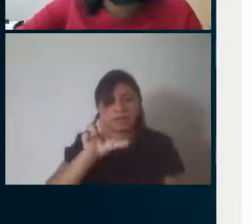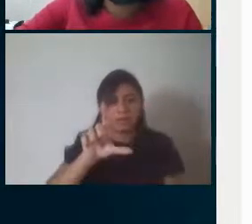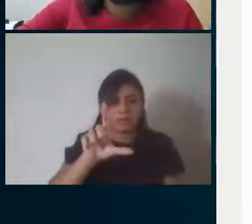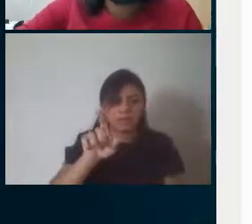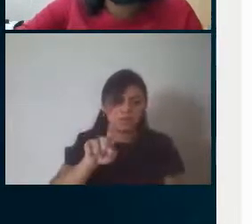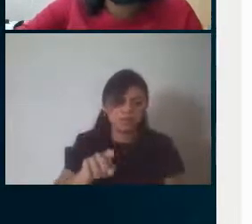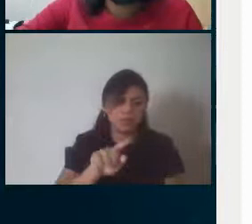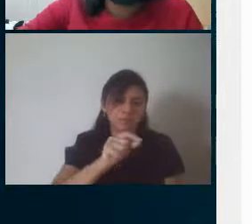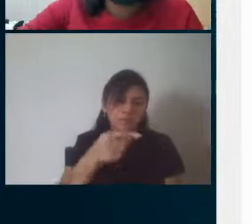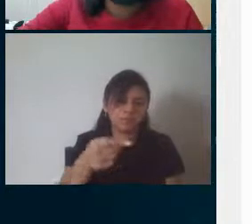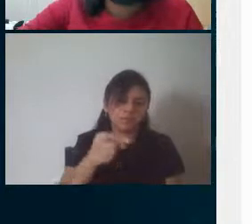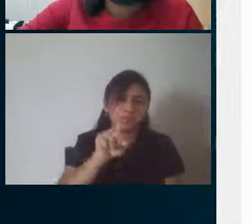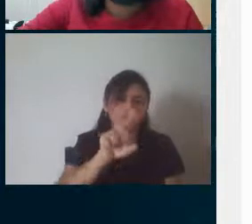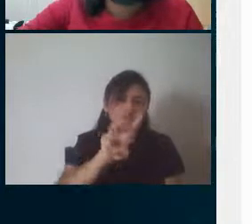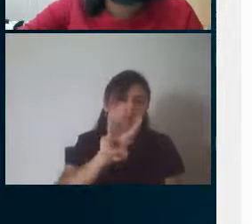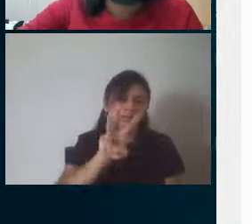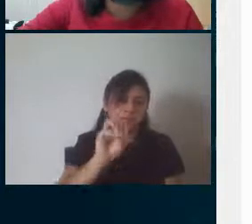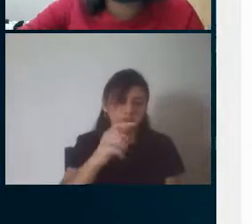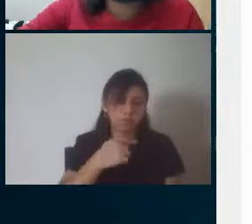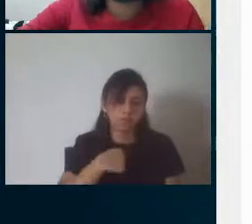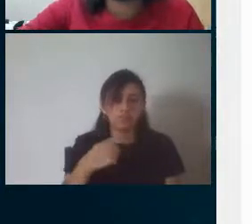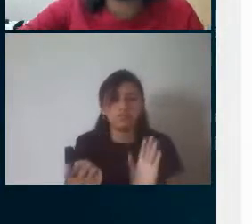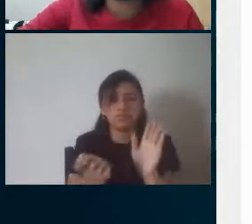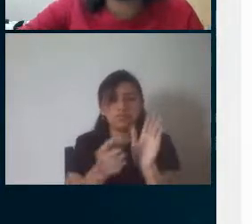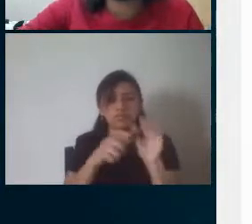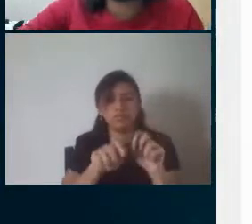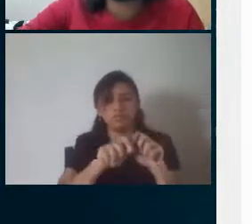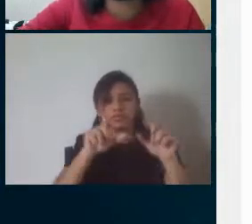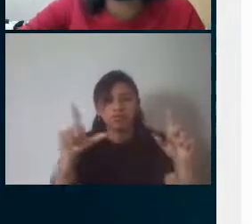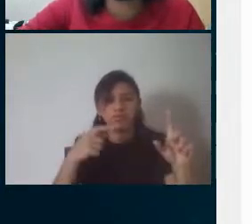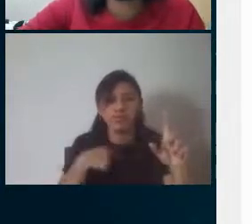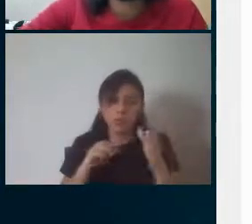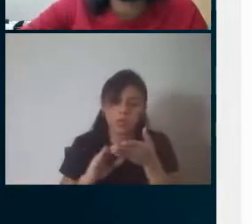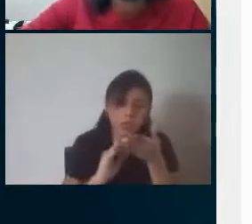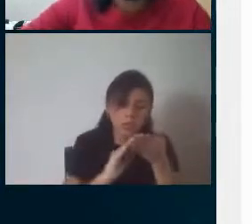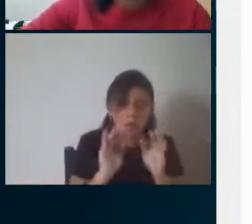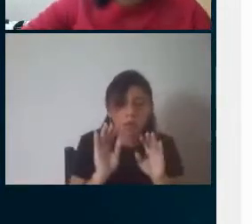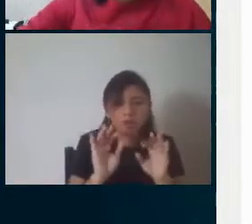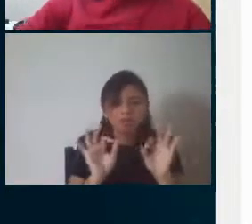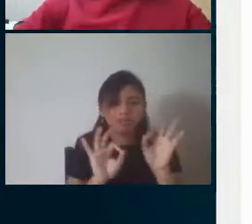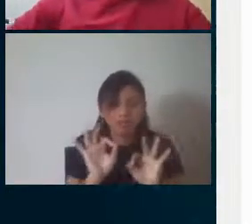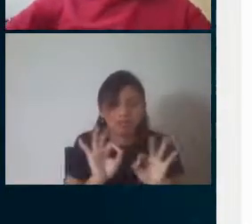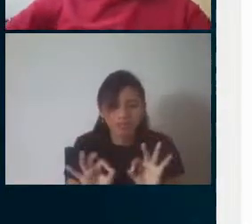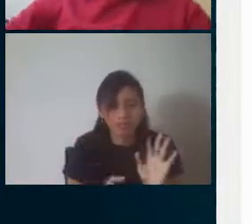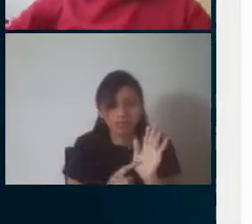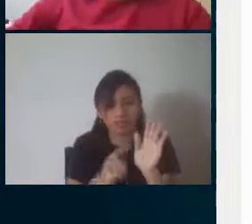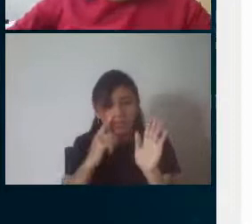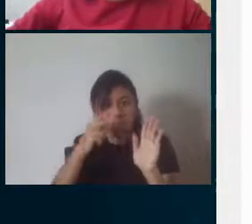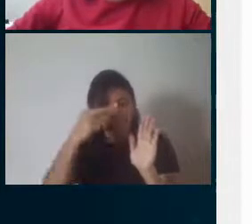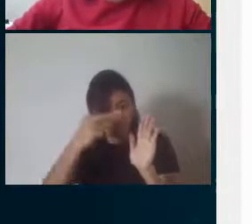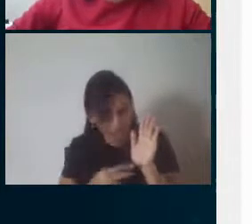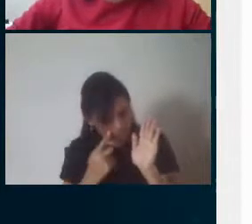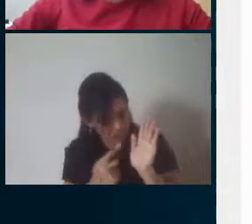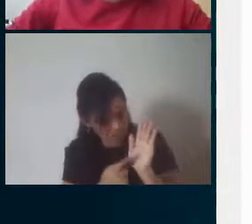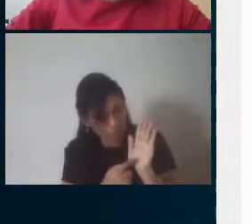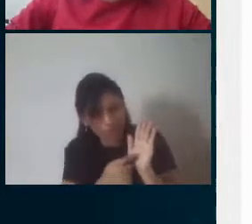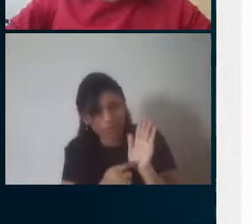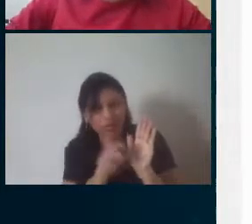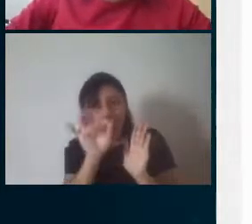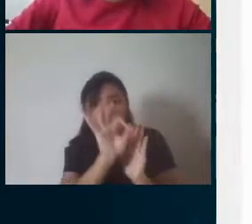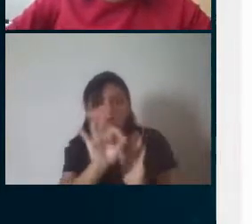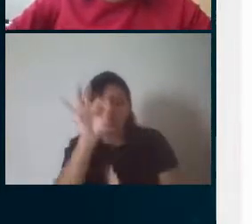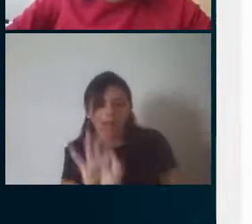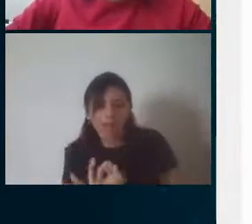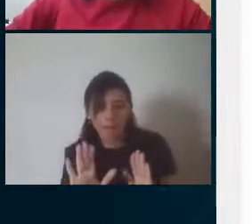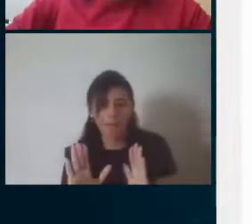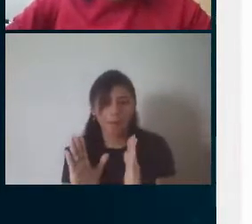Debajo de esto se encuentra información del indicador SAIFI. Podemos observar el porcentaje de mejora o desmejora